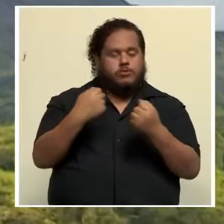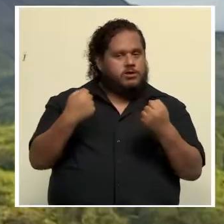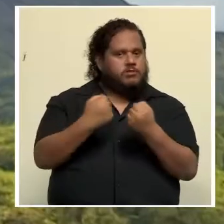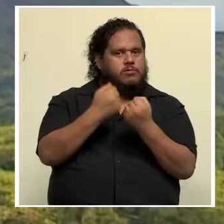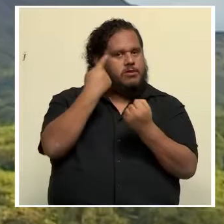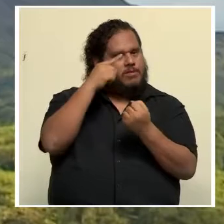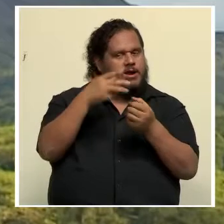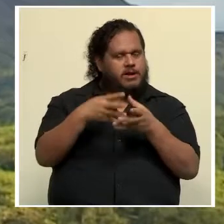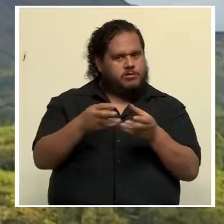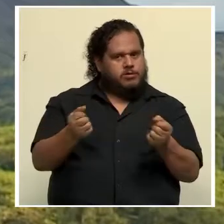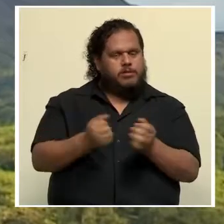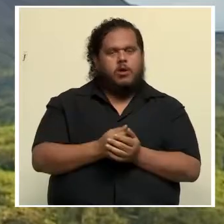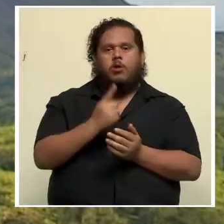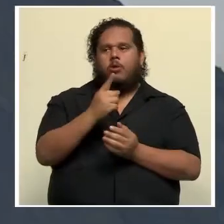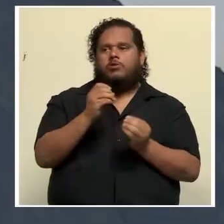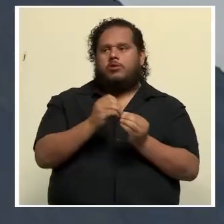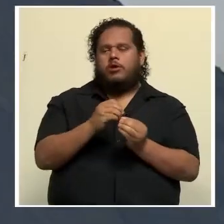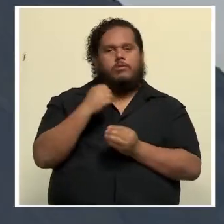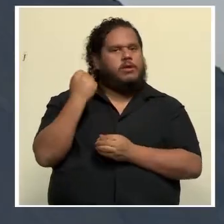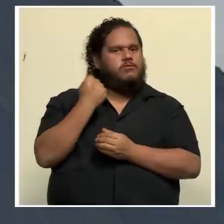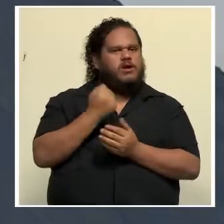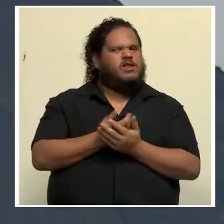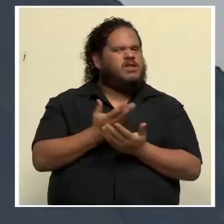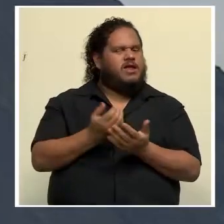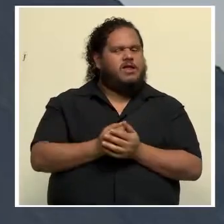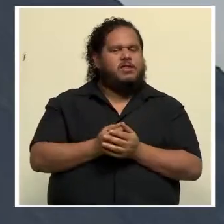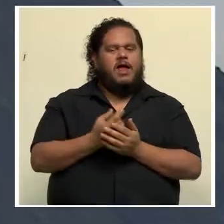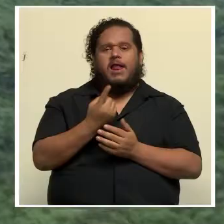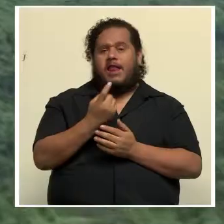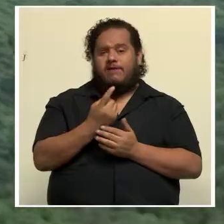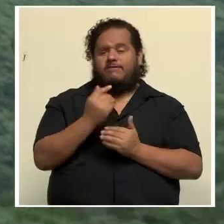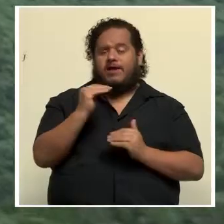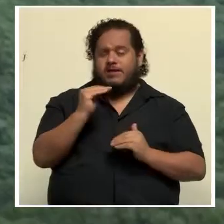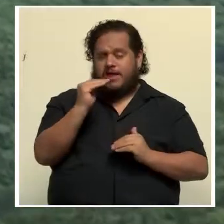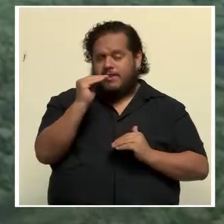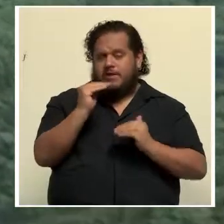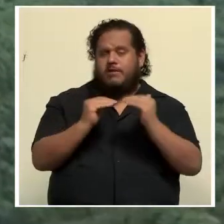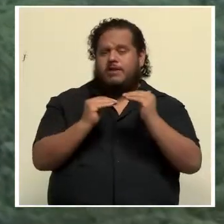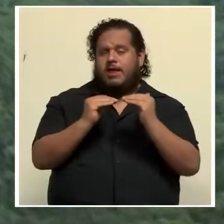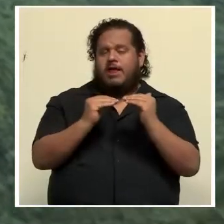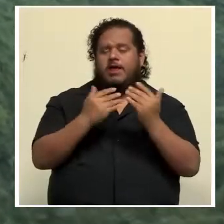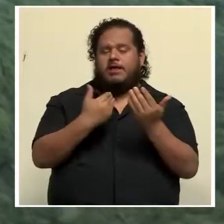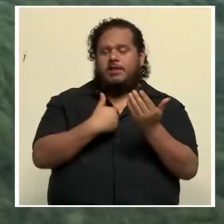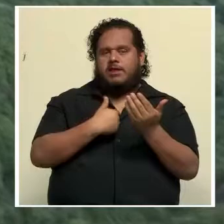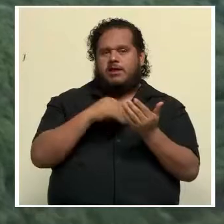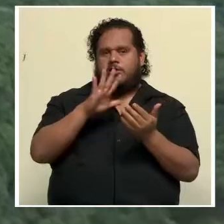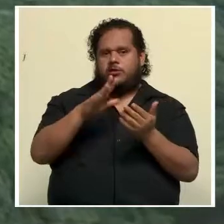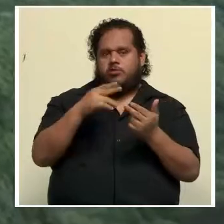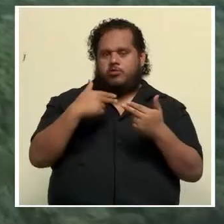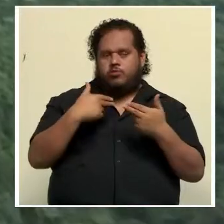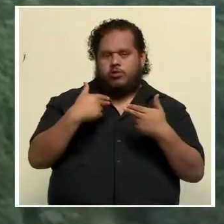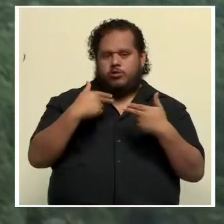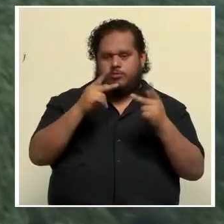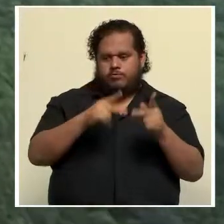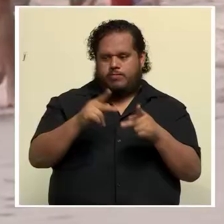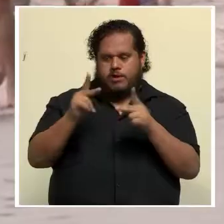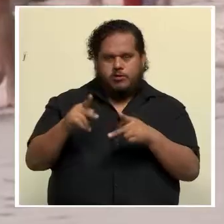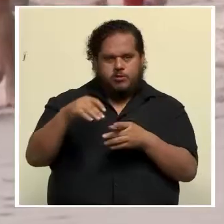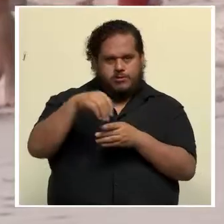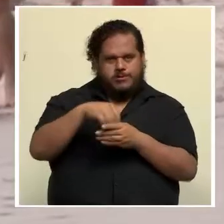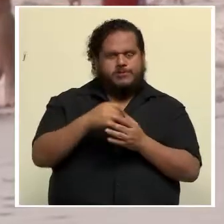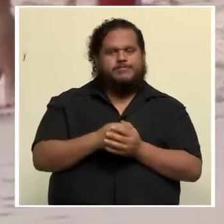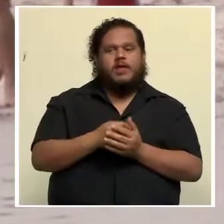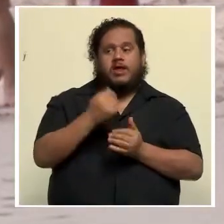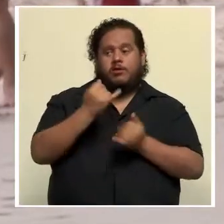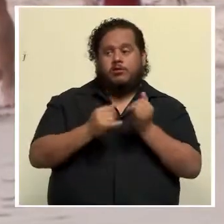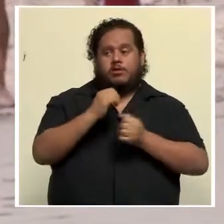resolver, y uno de los más severos es la desigualdad que viven sus habitantes. En los últimos años, la